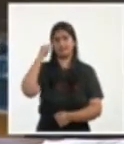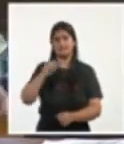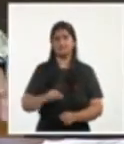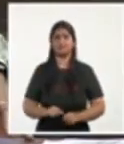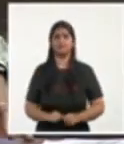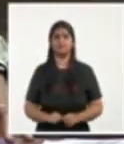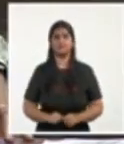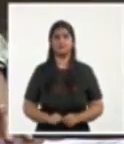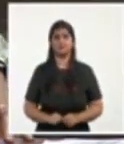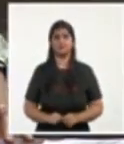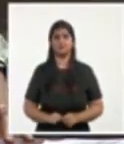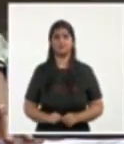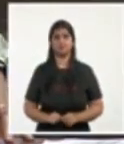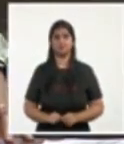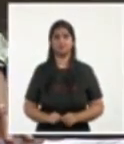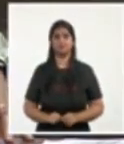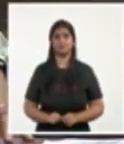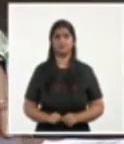Las medidas no cambian,